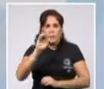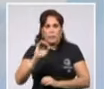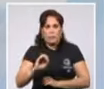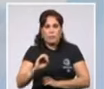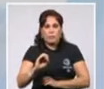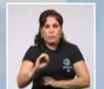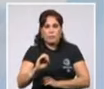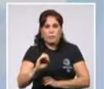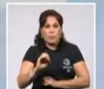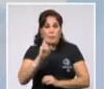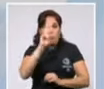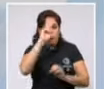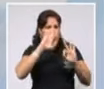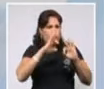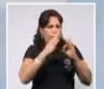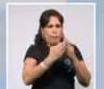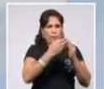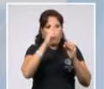en vigilancia